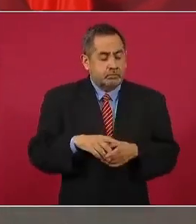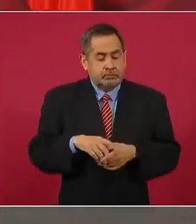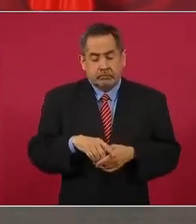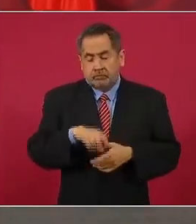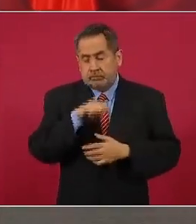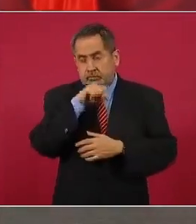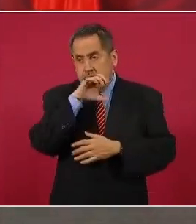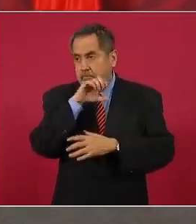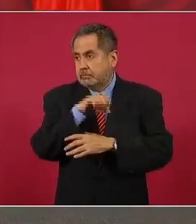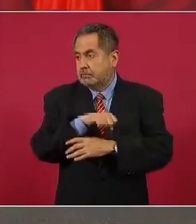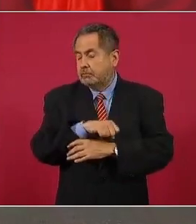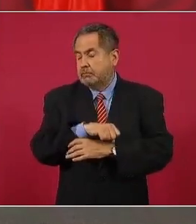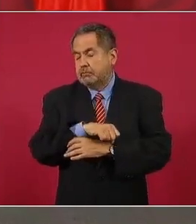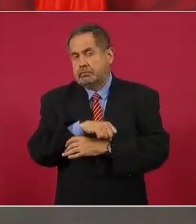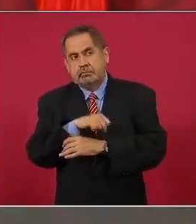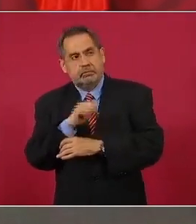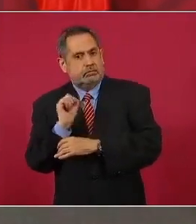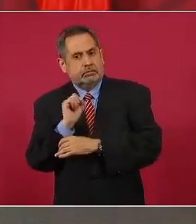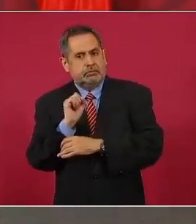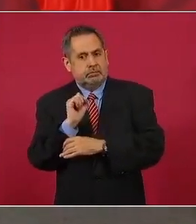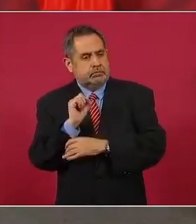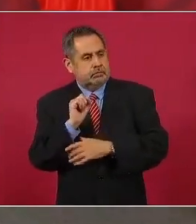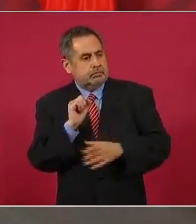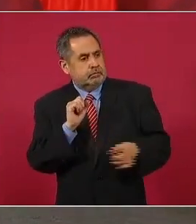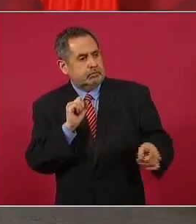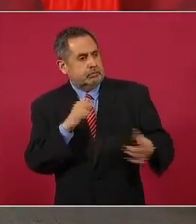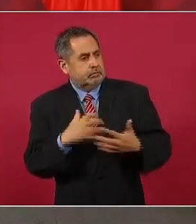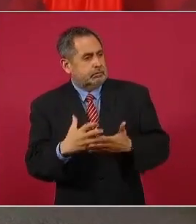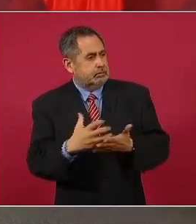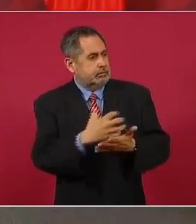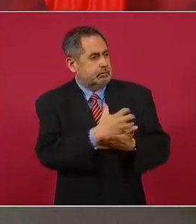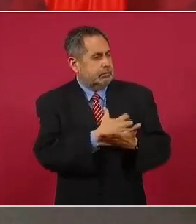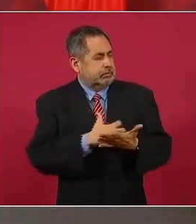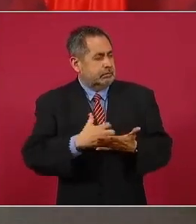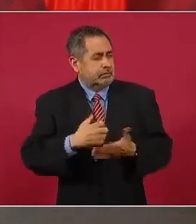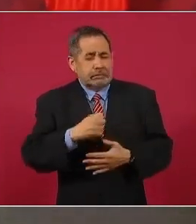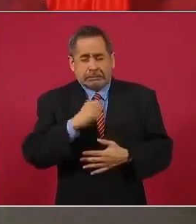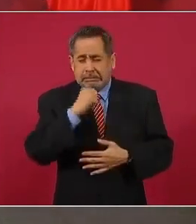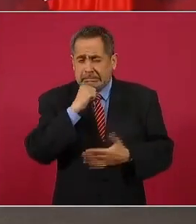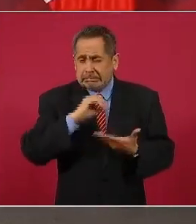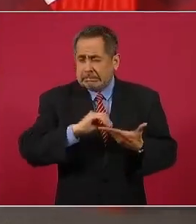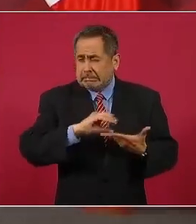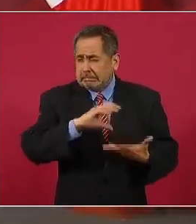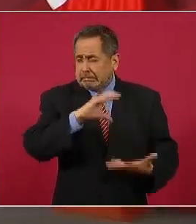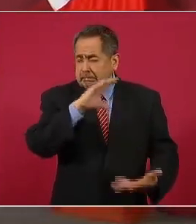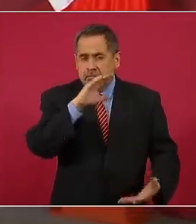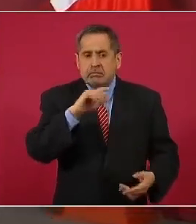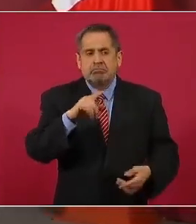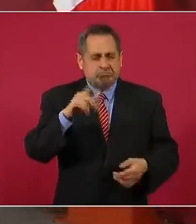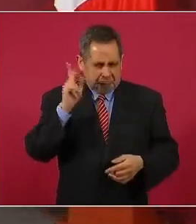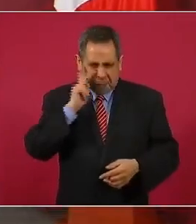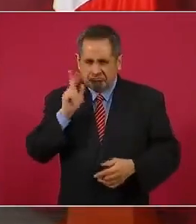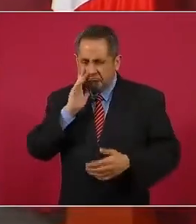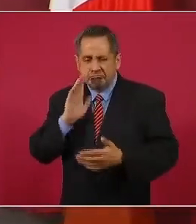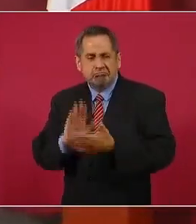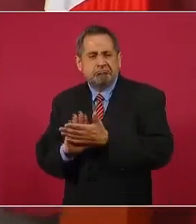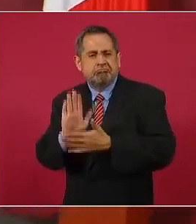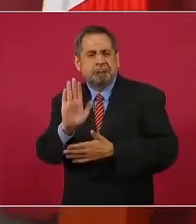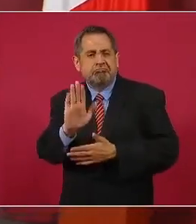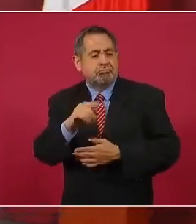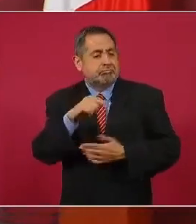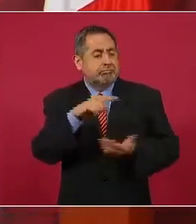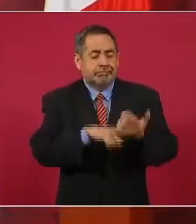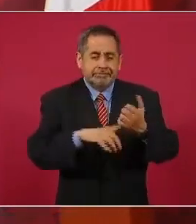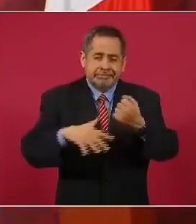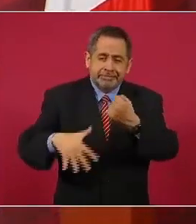Les puedo probar que hay quienes reciben